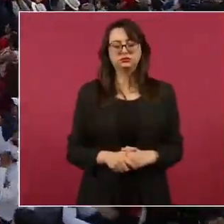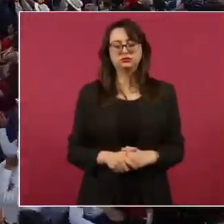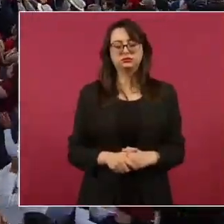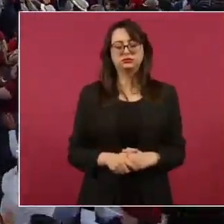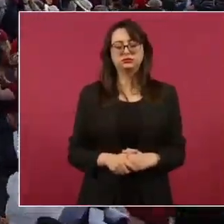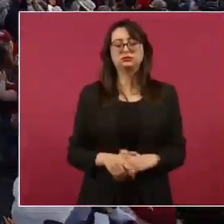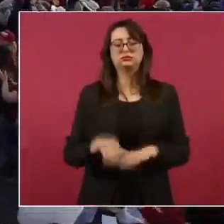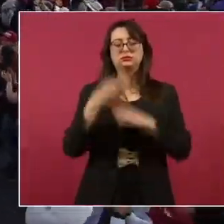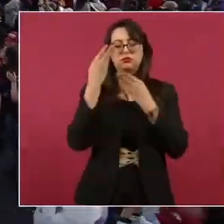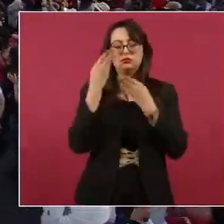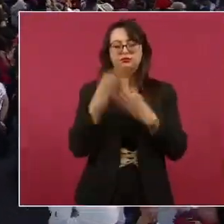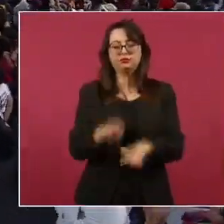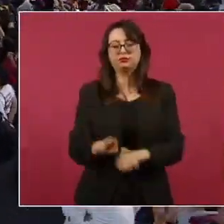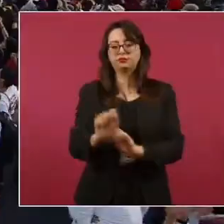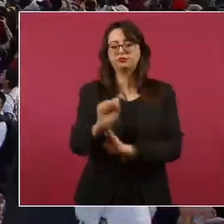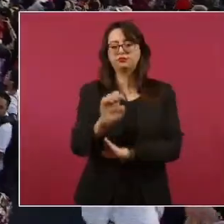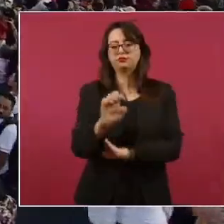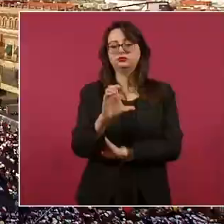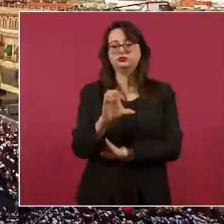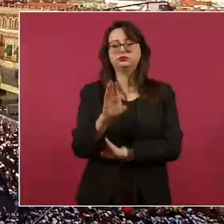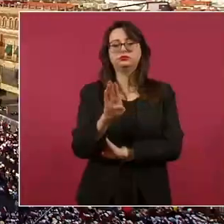el Banco del Bienestar,